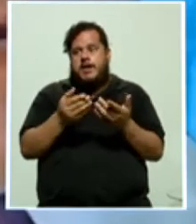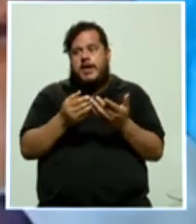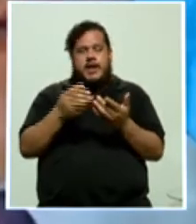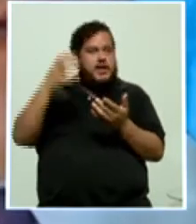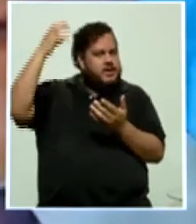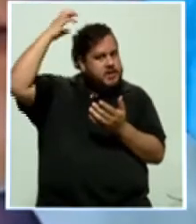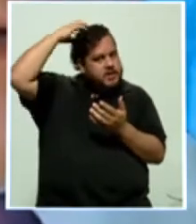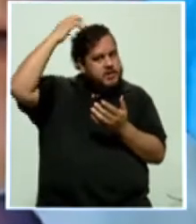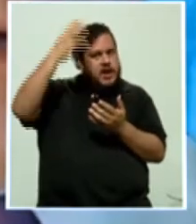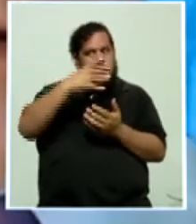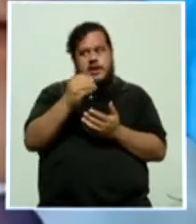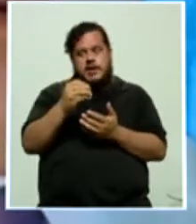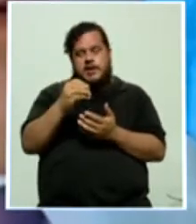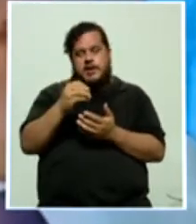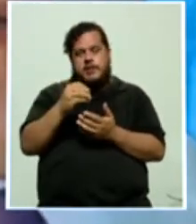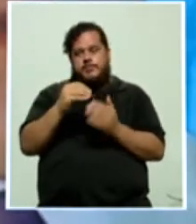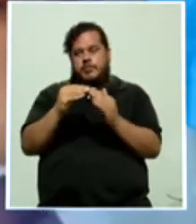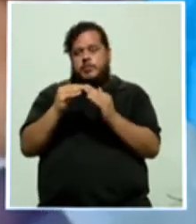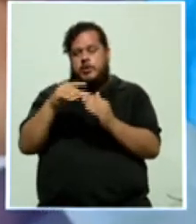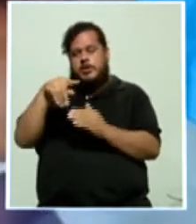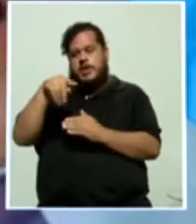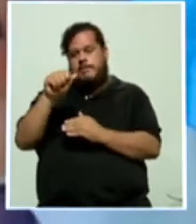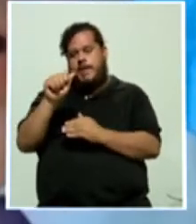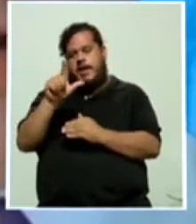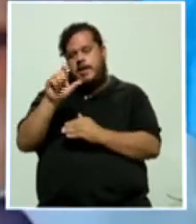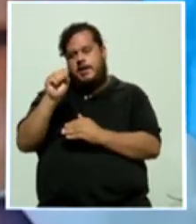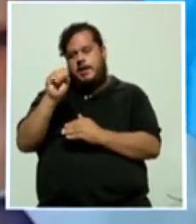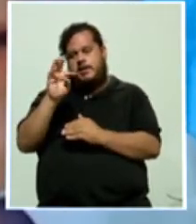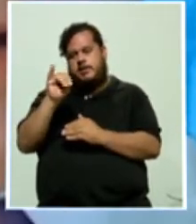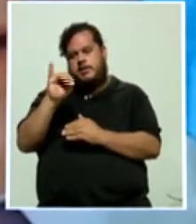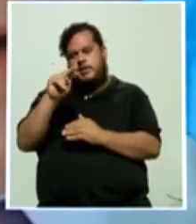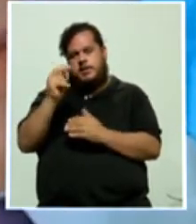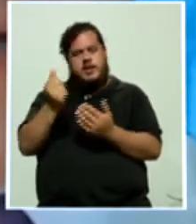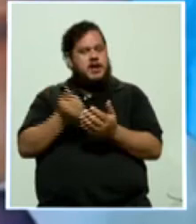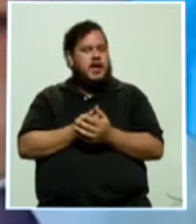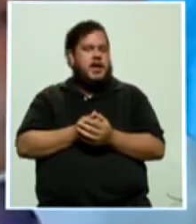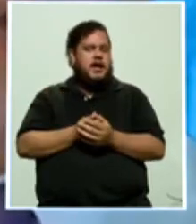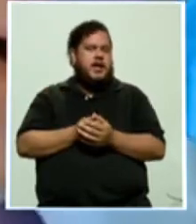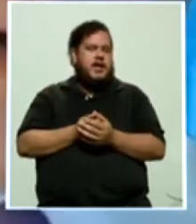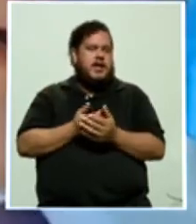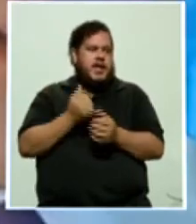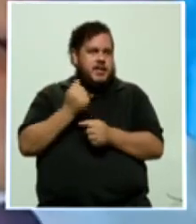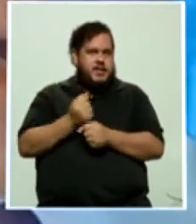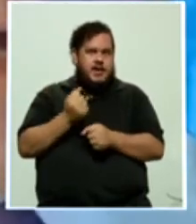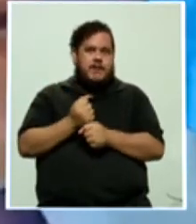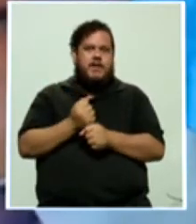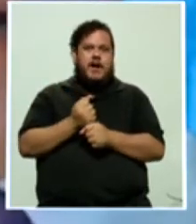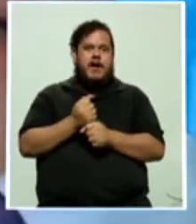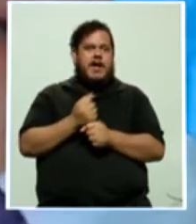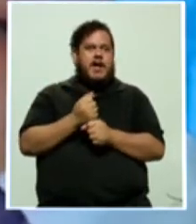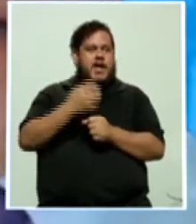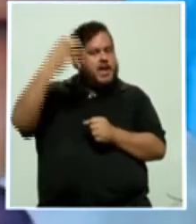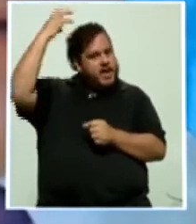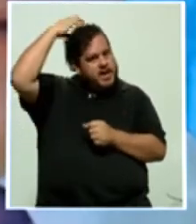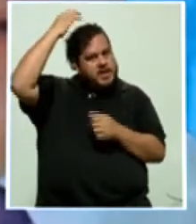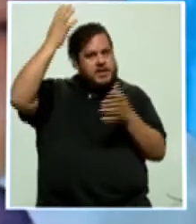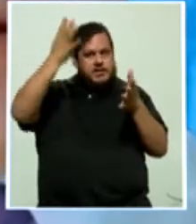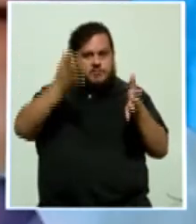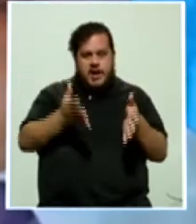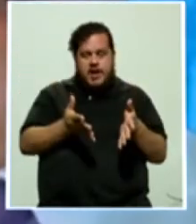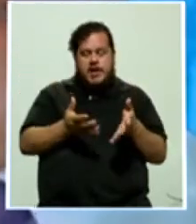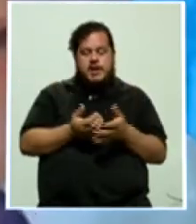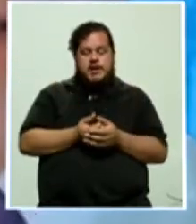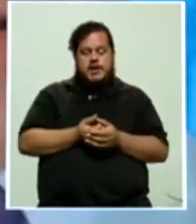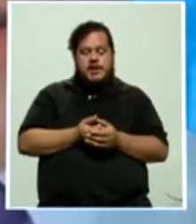Israel y los territorios palestinos, con palestinos que trabajan en Israel, y